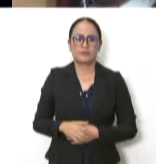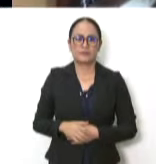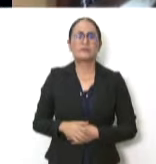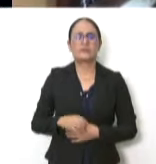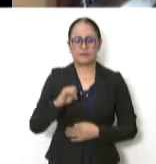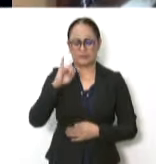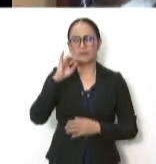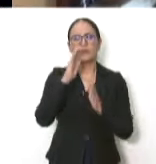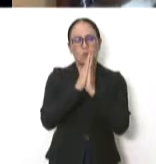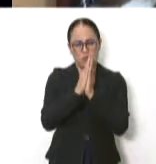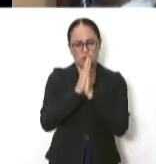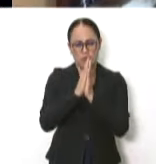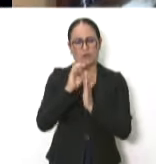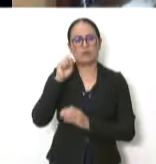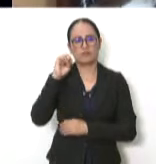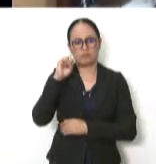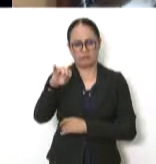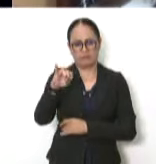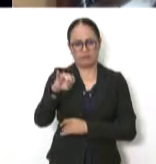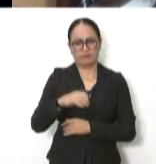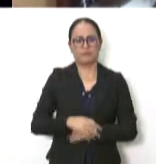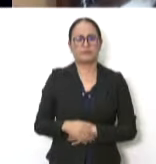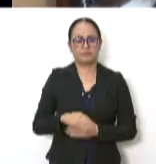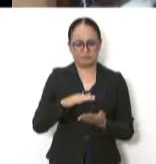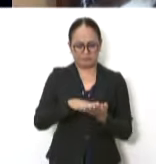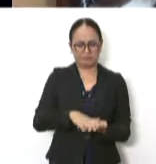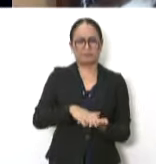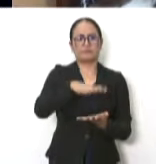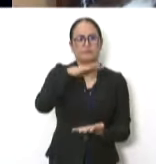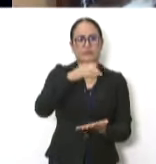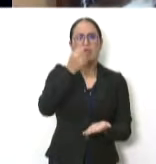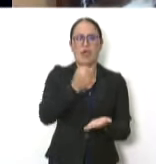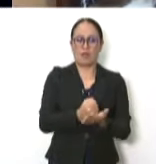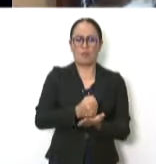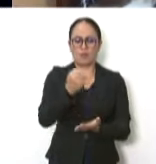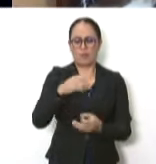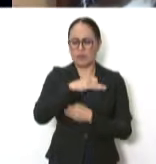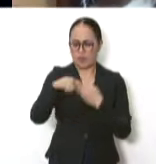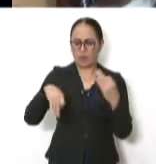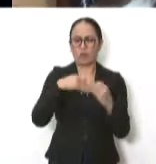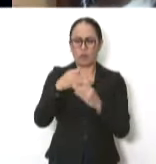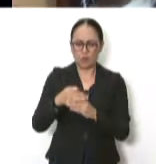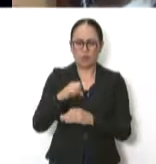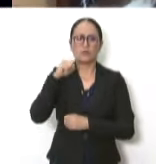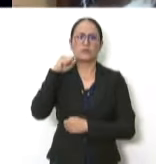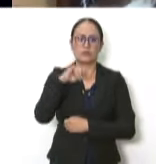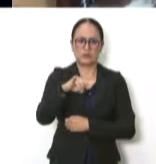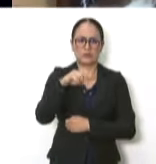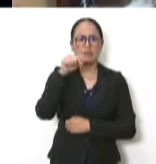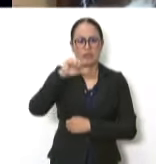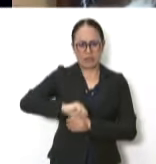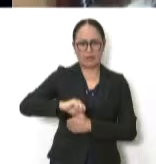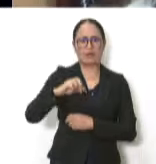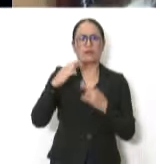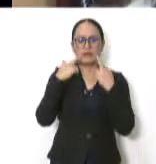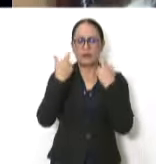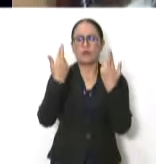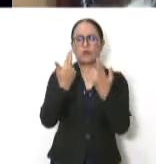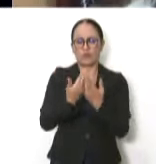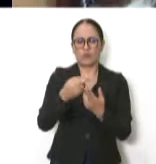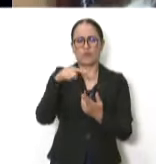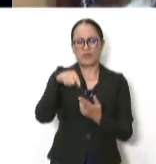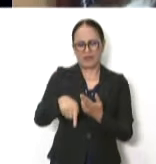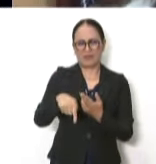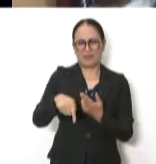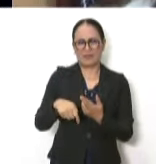Por favor, a favor. En consecuencia, queda aprobada por unanimidad el acta de la sesión ordinaria del Pleno del